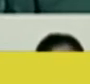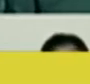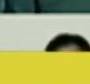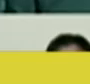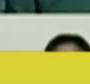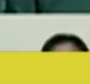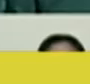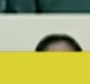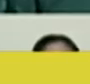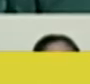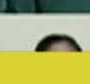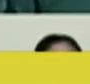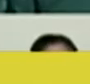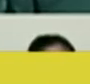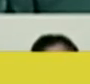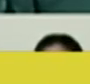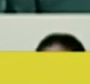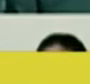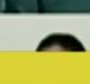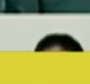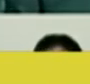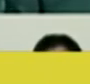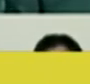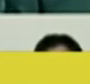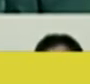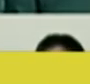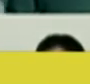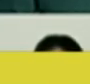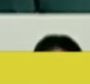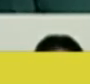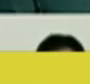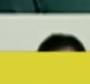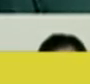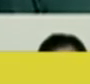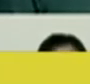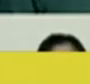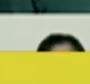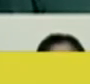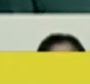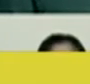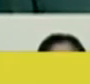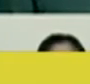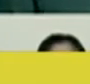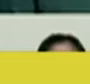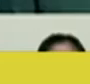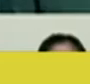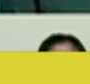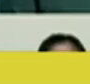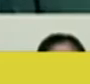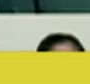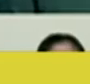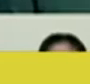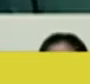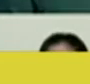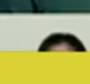2019-2025. Leales siempre, traidores nunca. ¡Chávez vive! ¡La patria sigue! ¡Independencia y